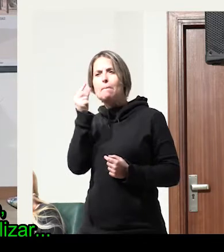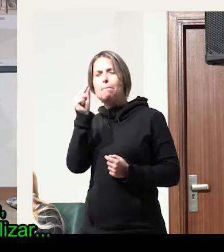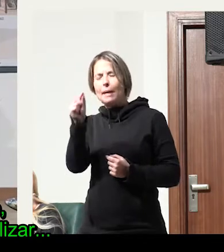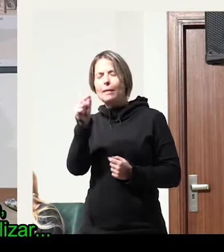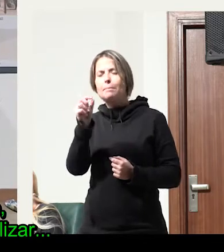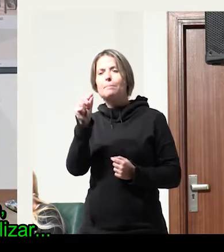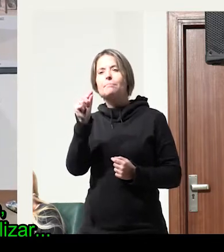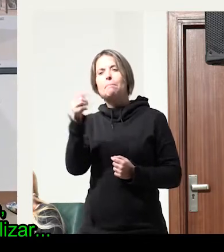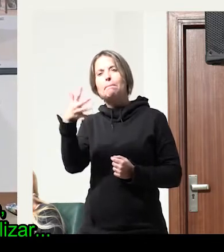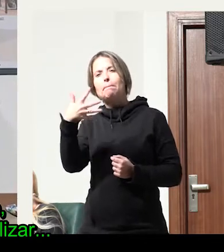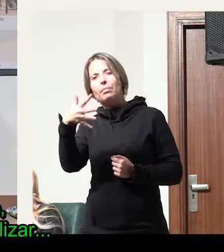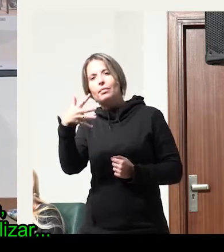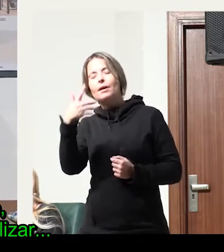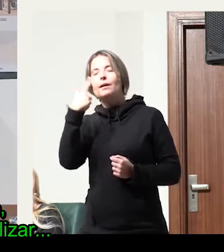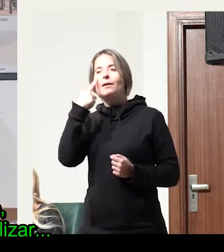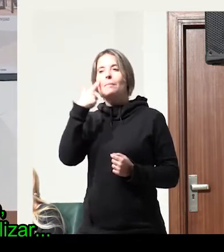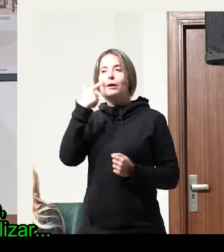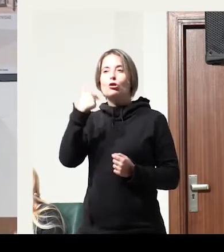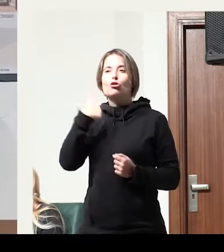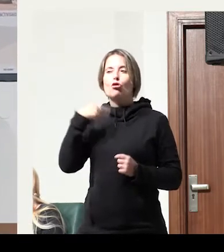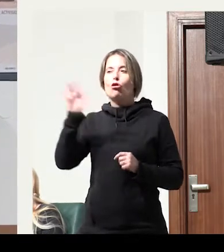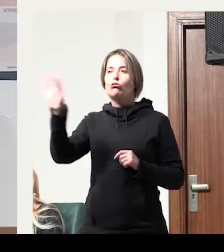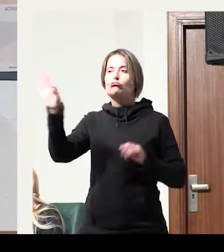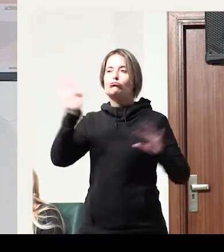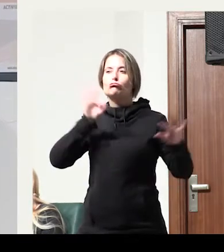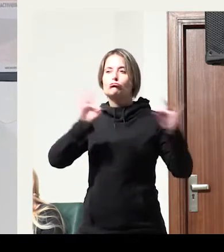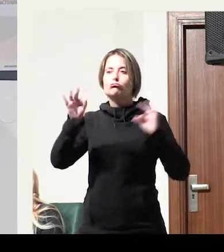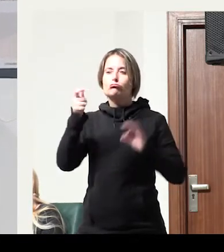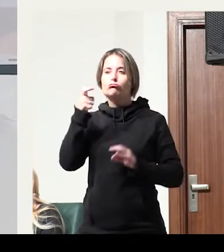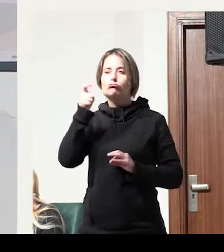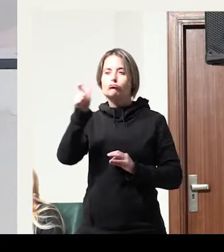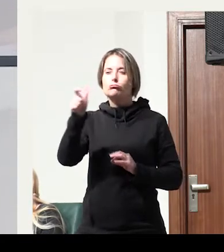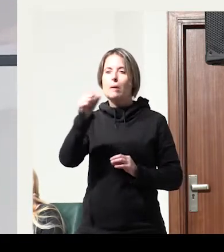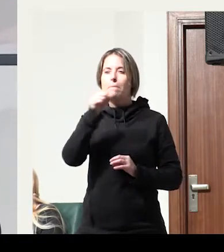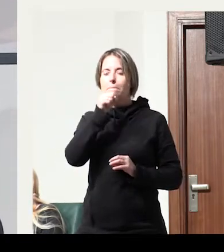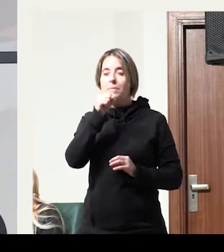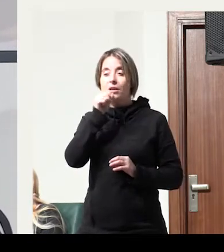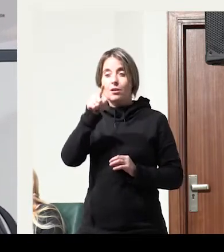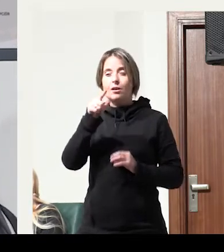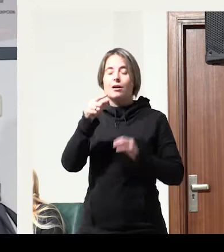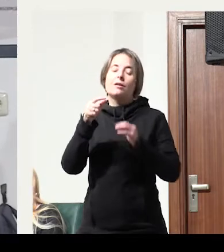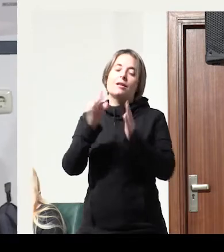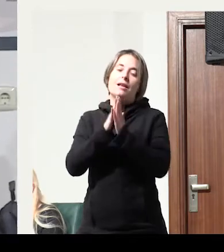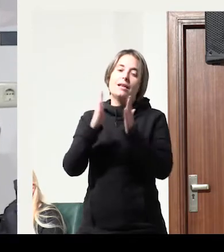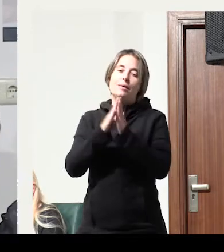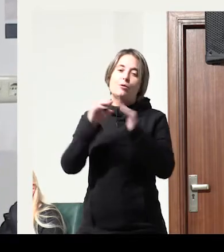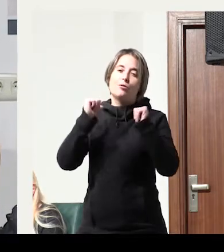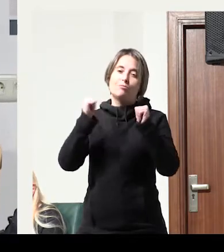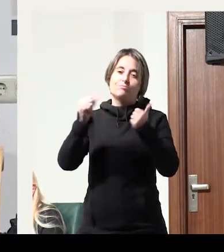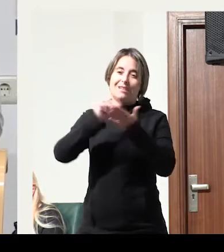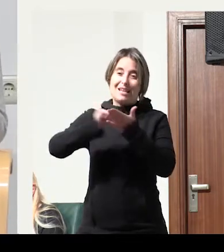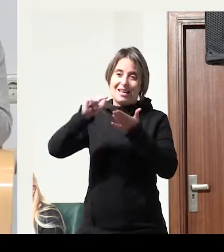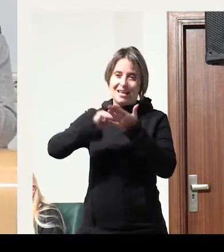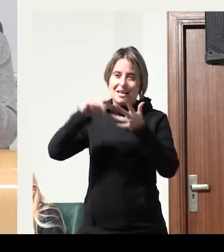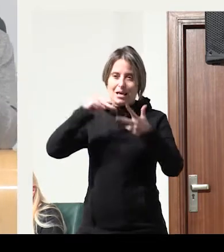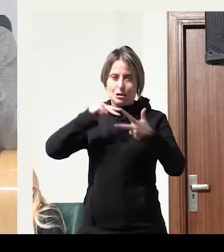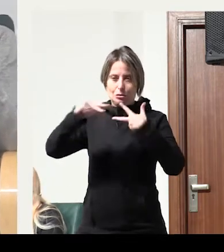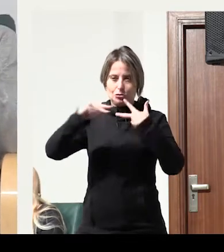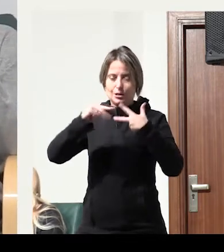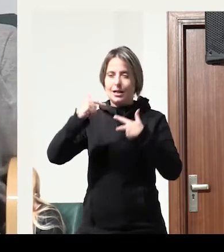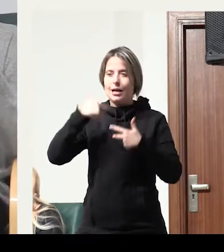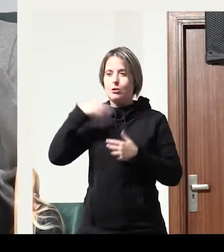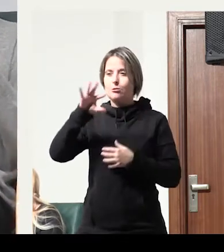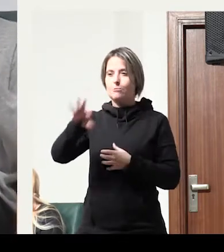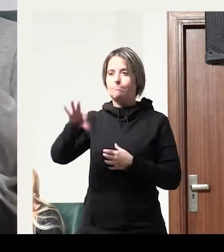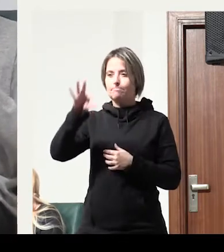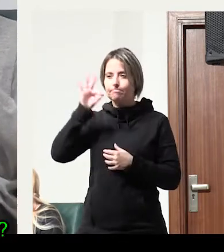bueno, yo he hecho la opción de utilizar, este libro se escribe primero en euskera y yo utilicé la palabra